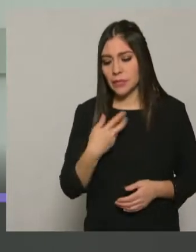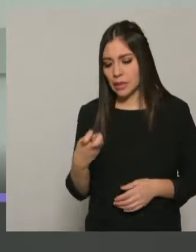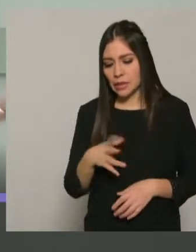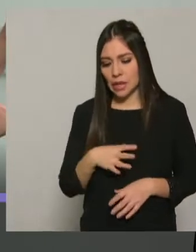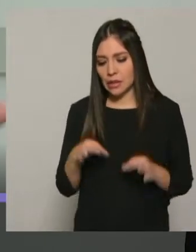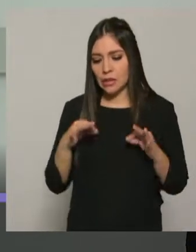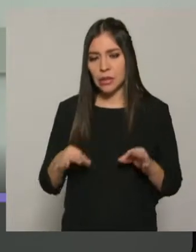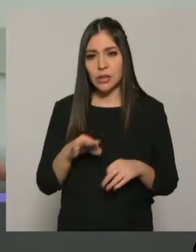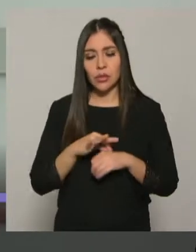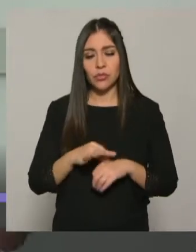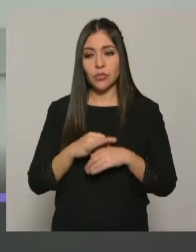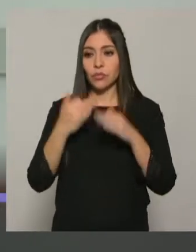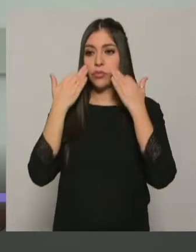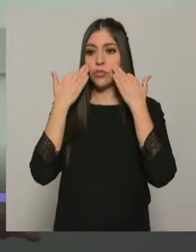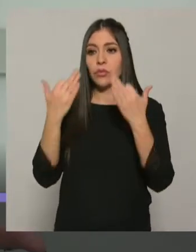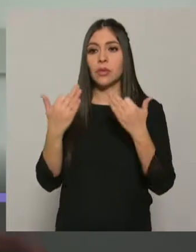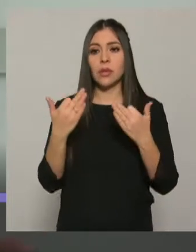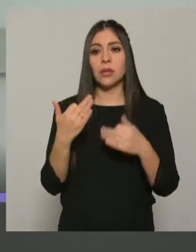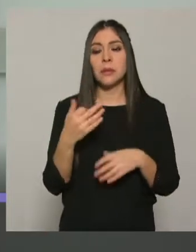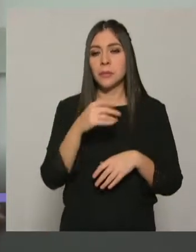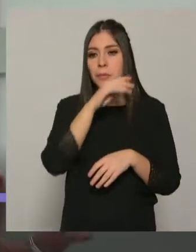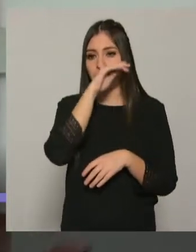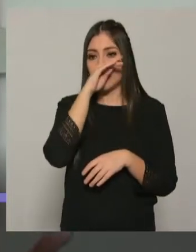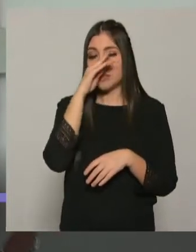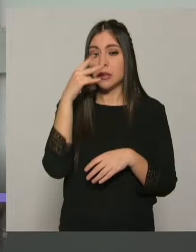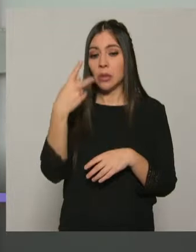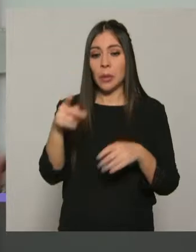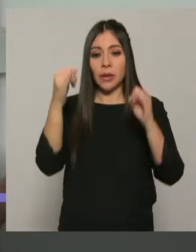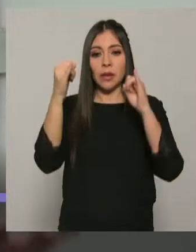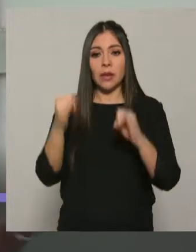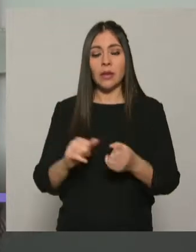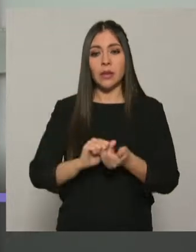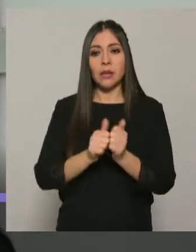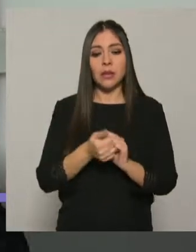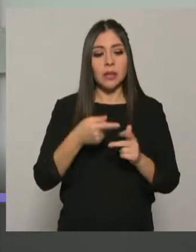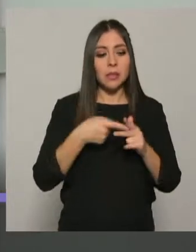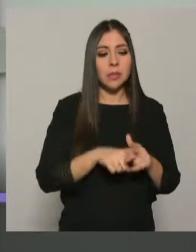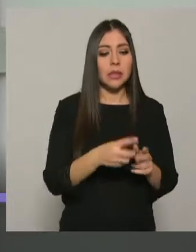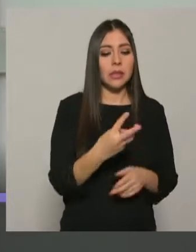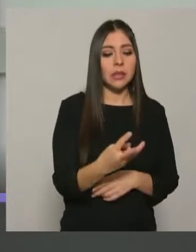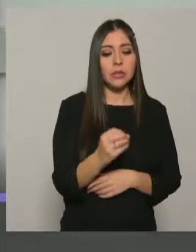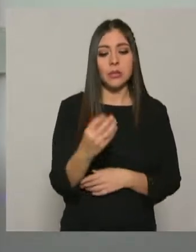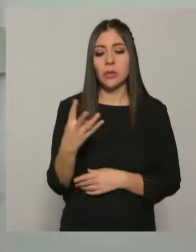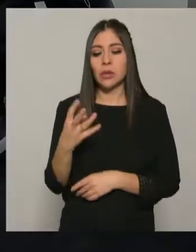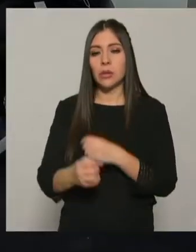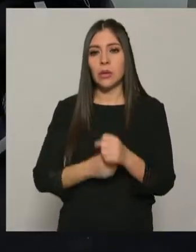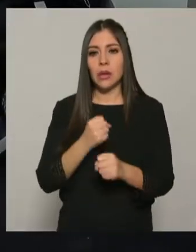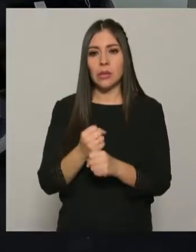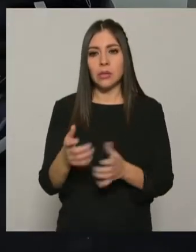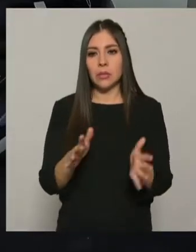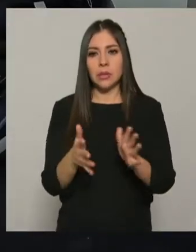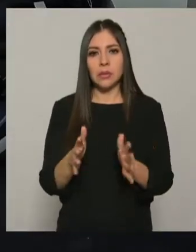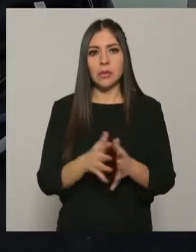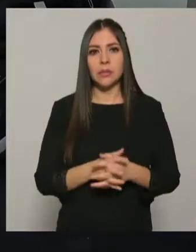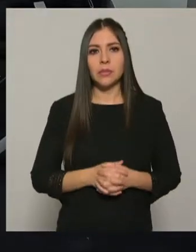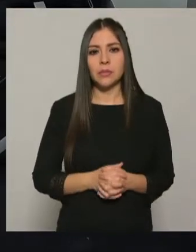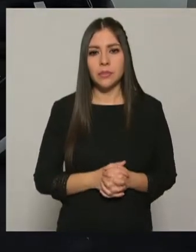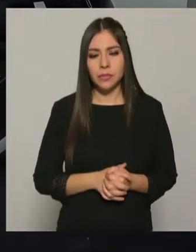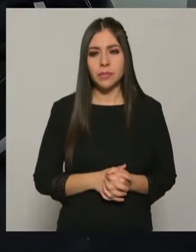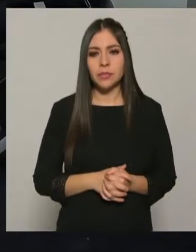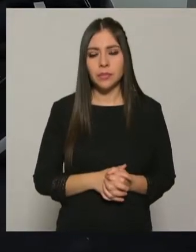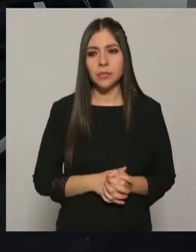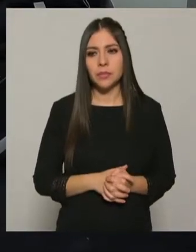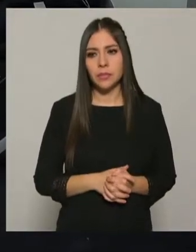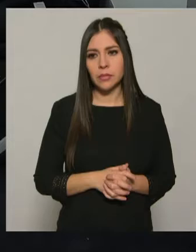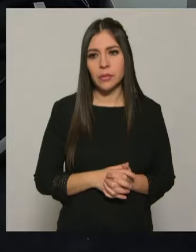demostrado que la manifestación de la identidad se da desde los 3, 4 años aproximadamente. Sí. Mariana, tú lanzabas una pregunta